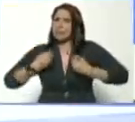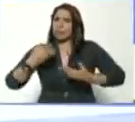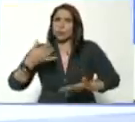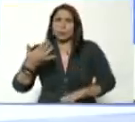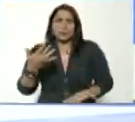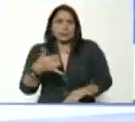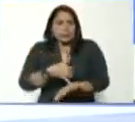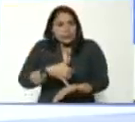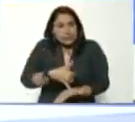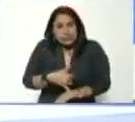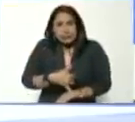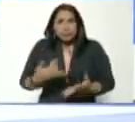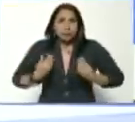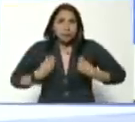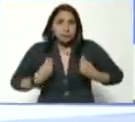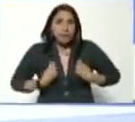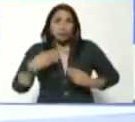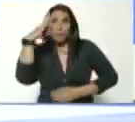está Brasil hoy.